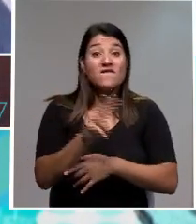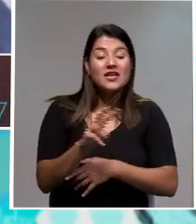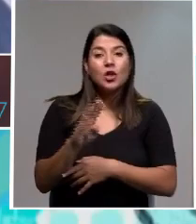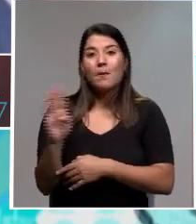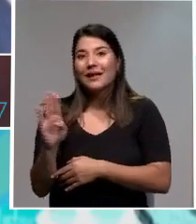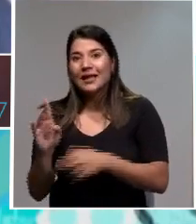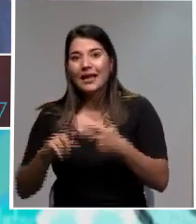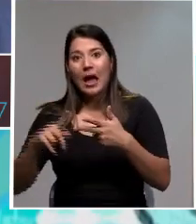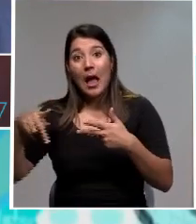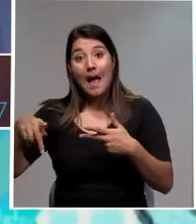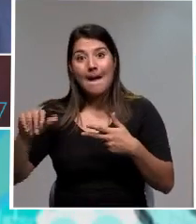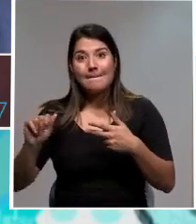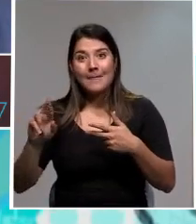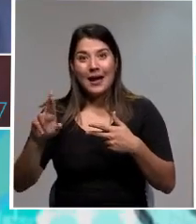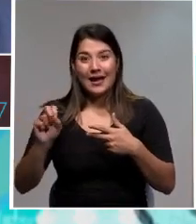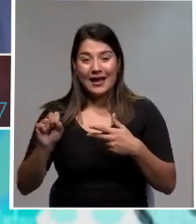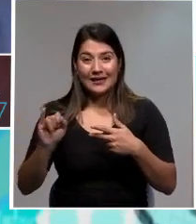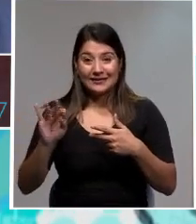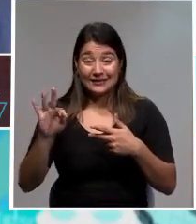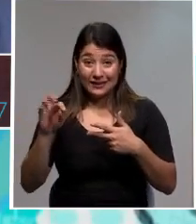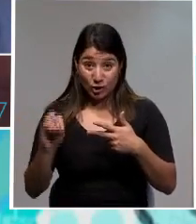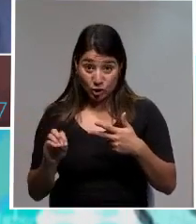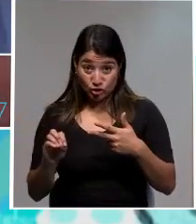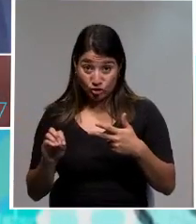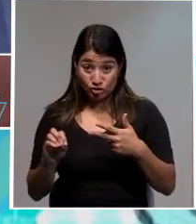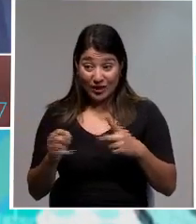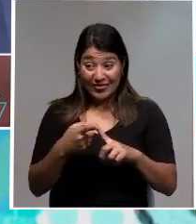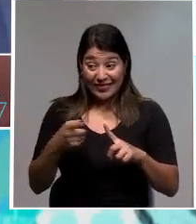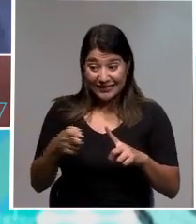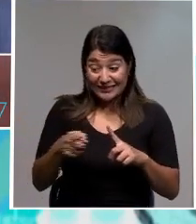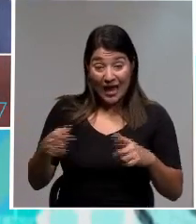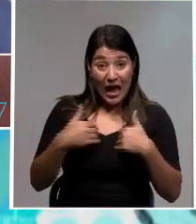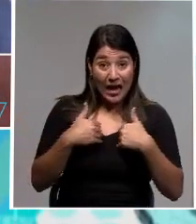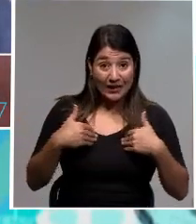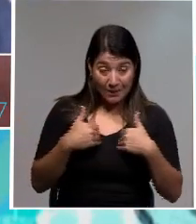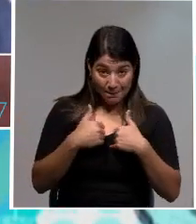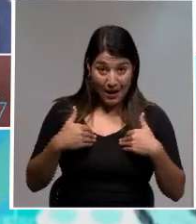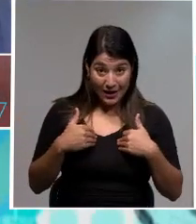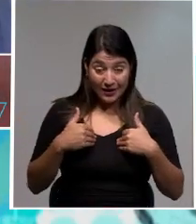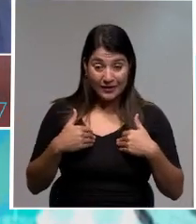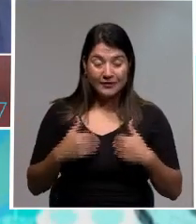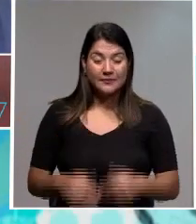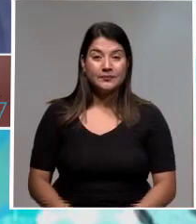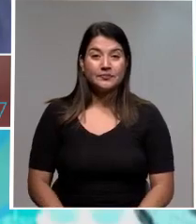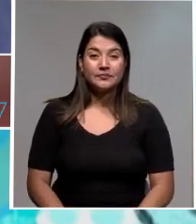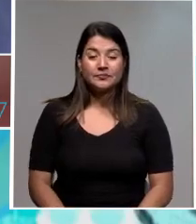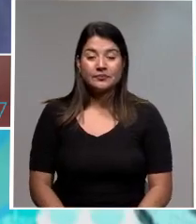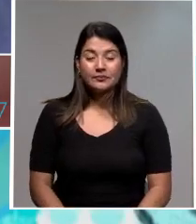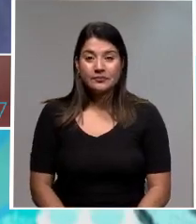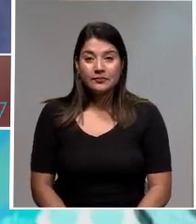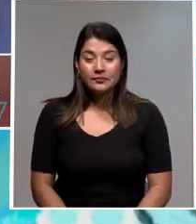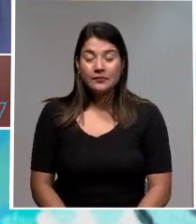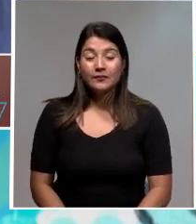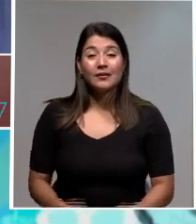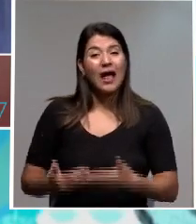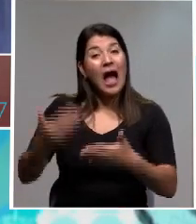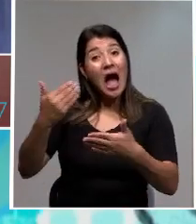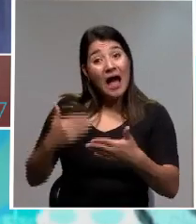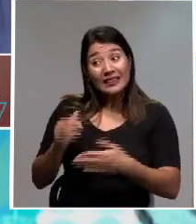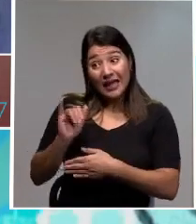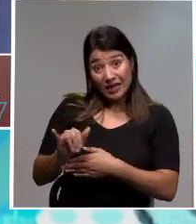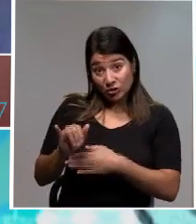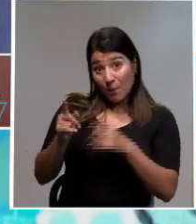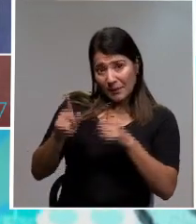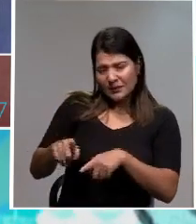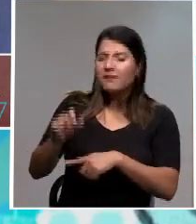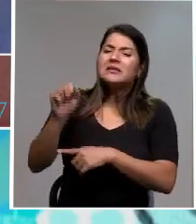parásitos que venían justamente de los animales. Eso es lo que se conoce en estos momentos como una zoonosis. ¿Antes eso era posible? Sí,